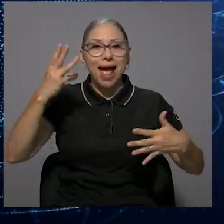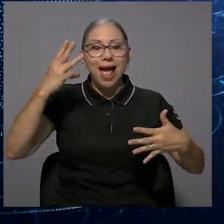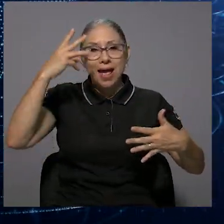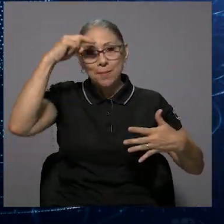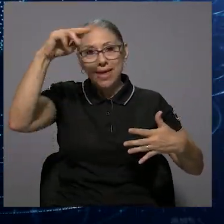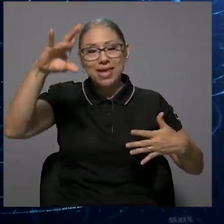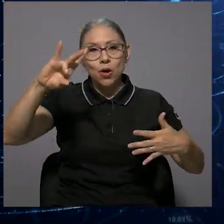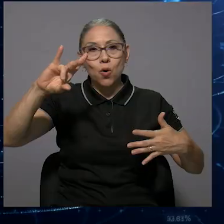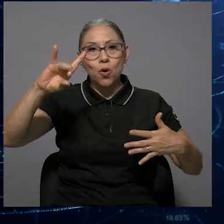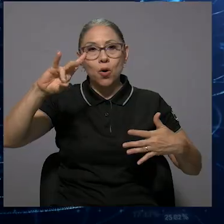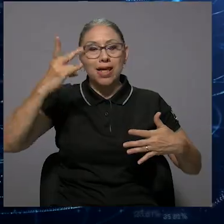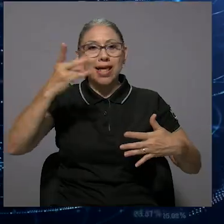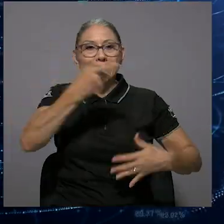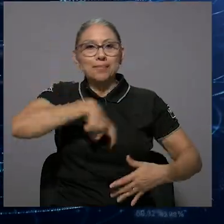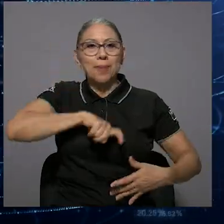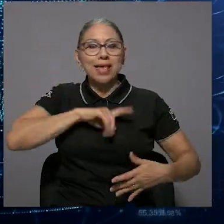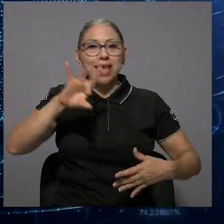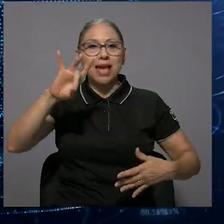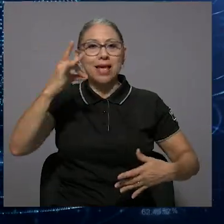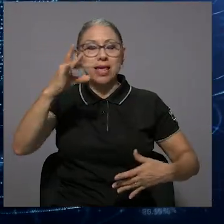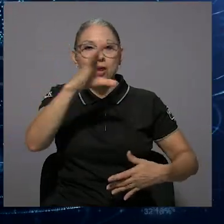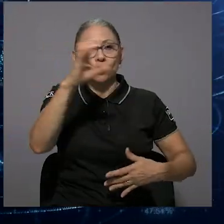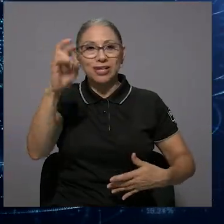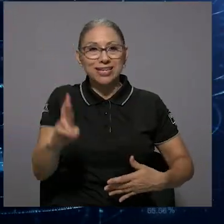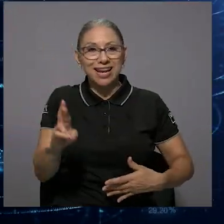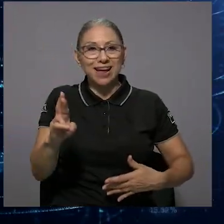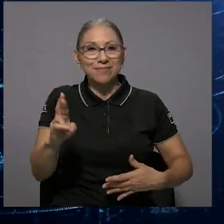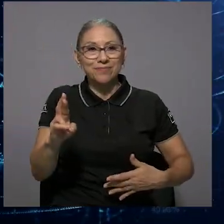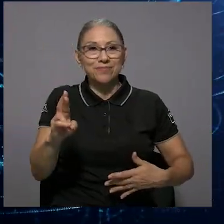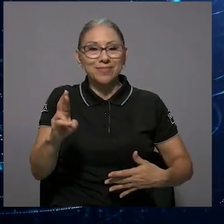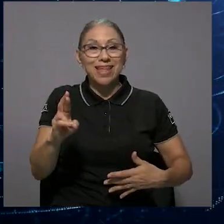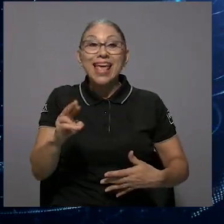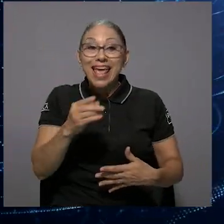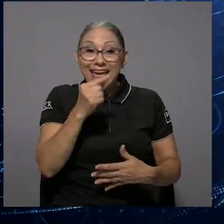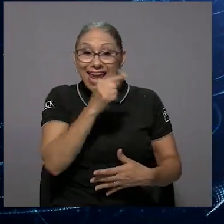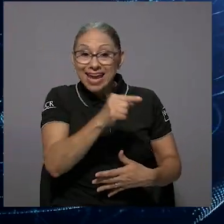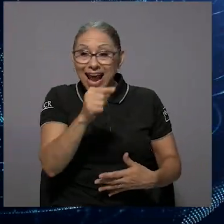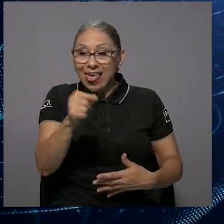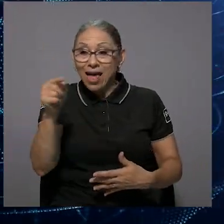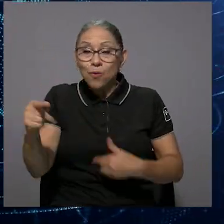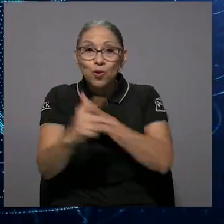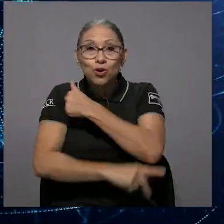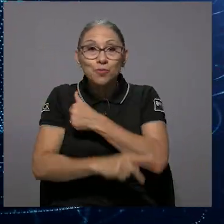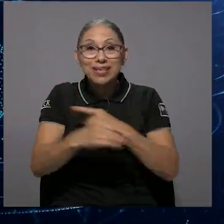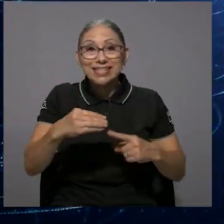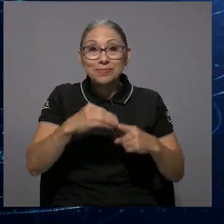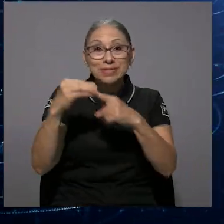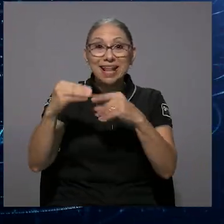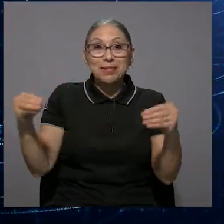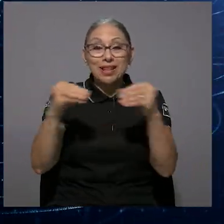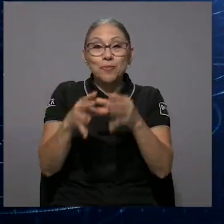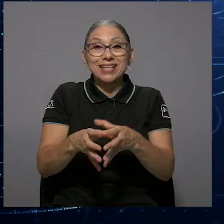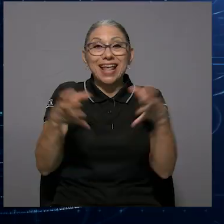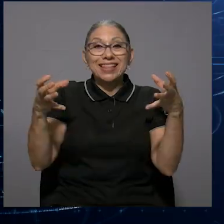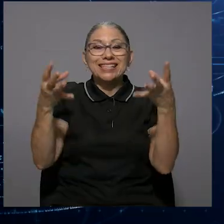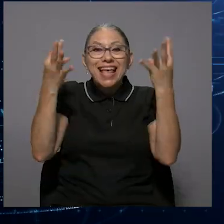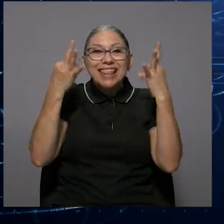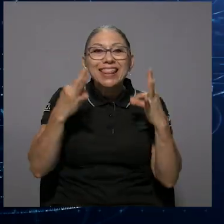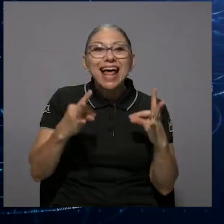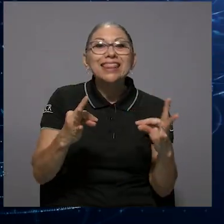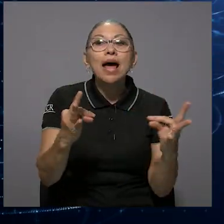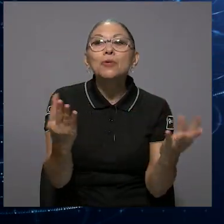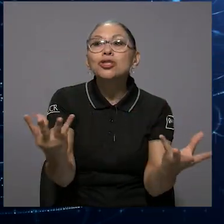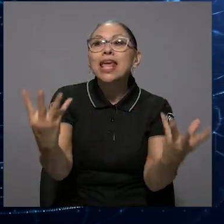México, España y Costa Rica. Y en cada uno de estos países, especialmente en los más grandes, tratamos de involucrar